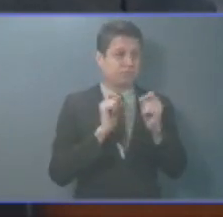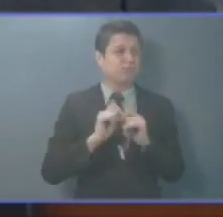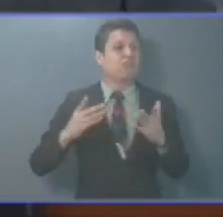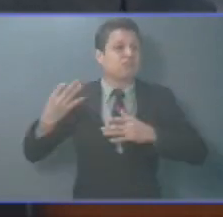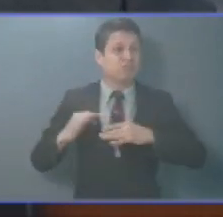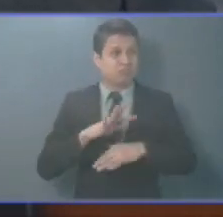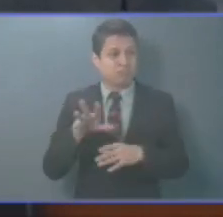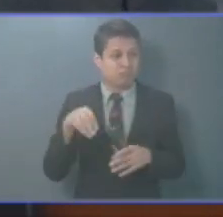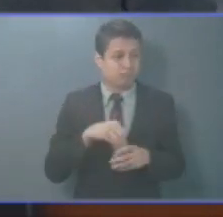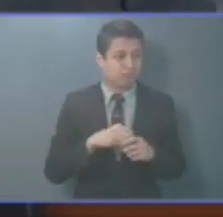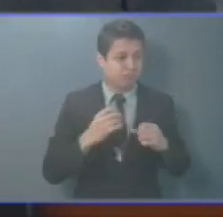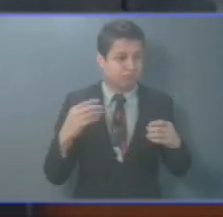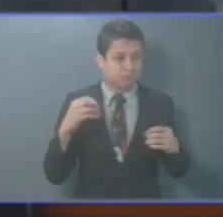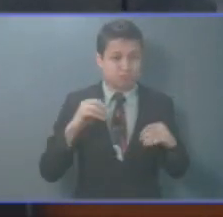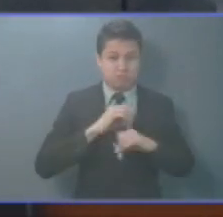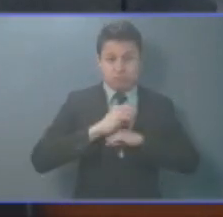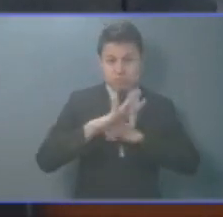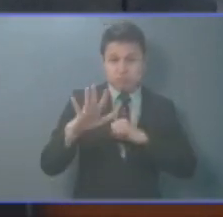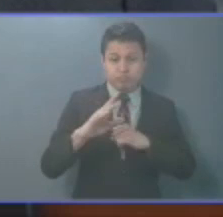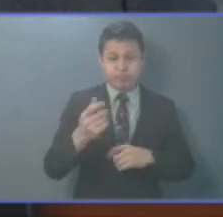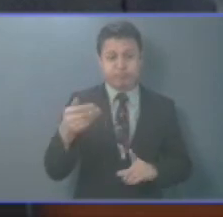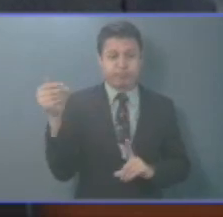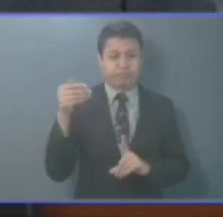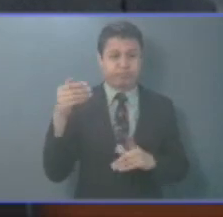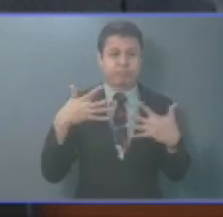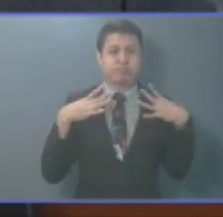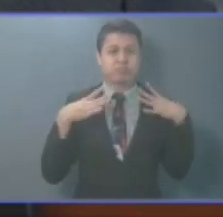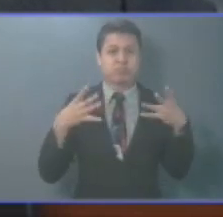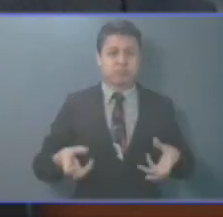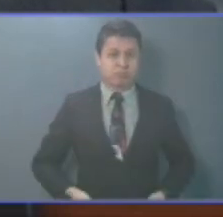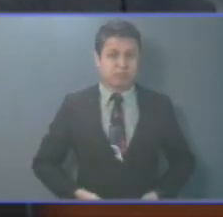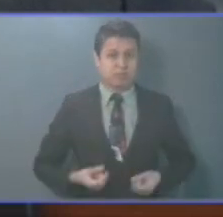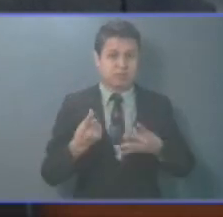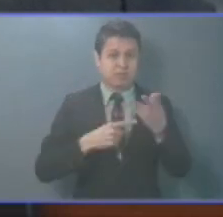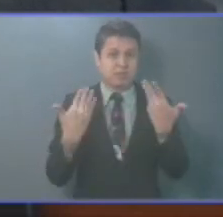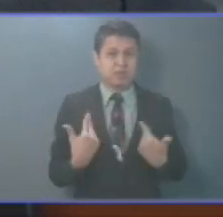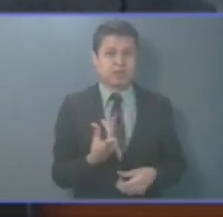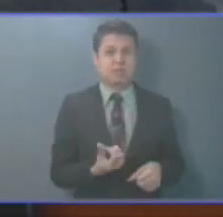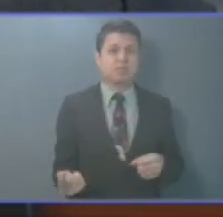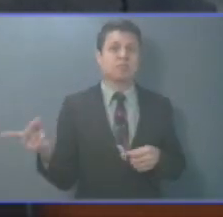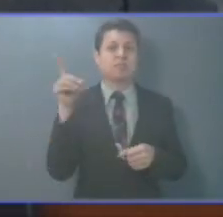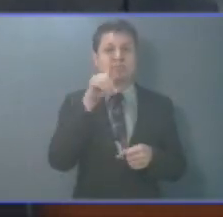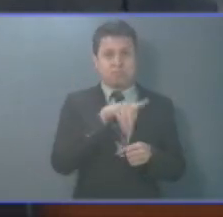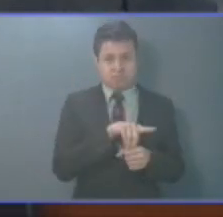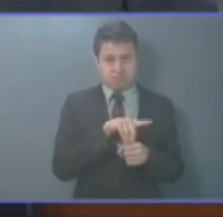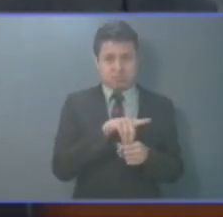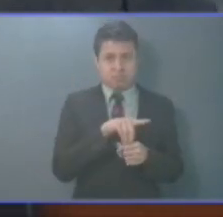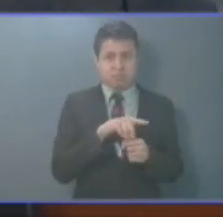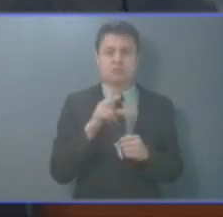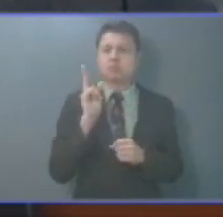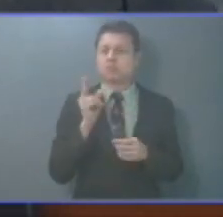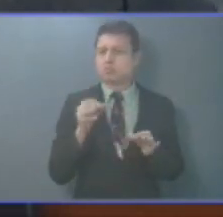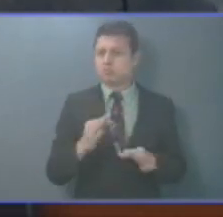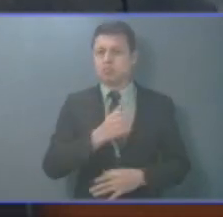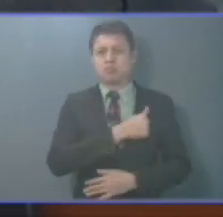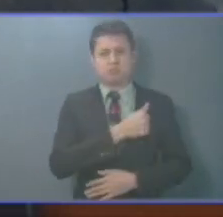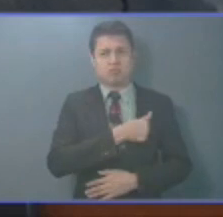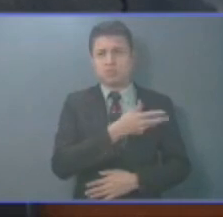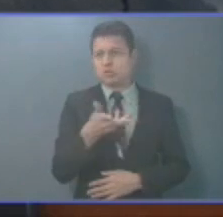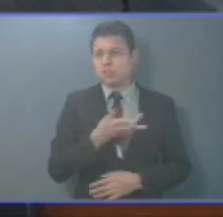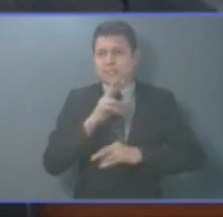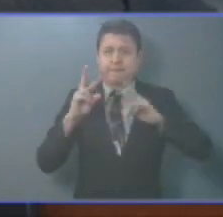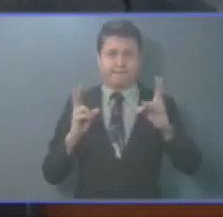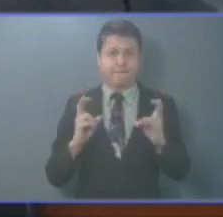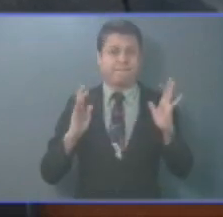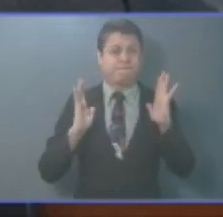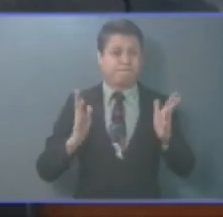incluya la protección, garantía y promoción de los derechos de las personas con discapacidad. Igual obligación tendrán los